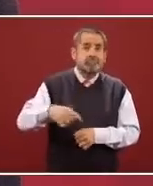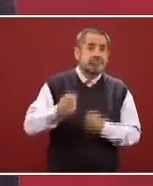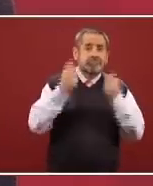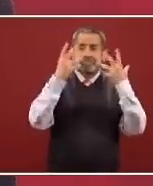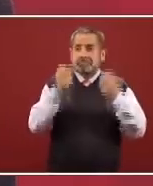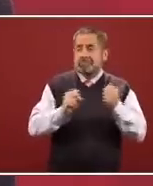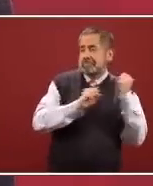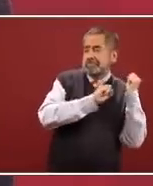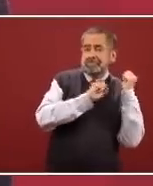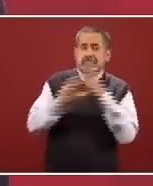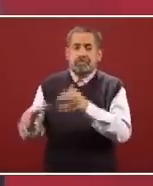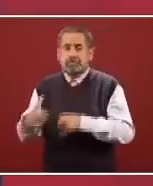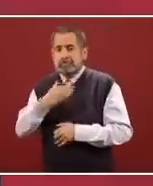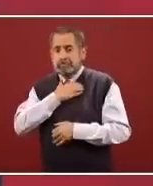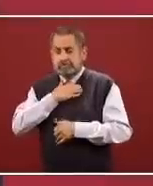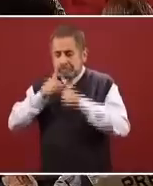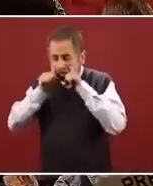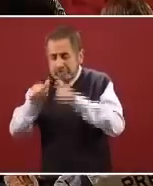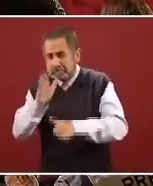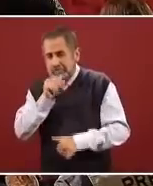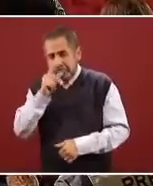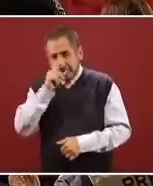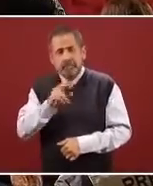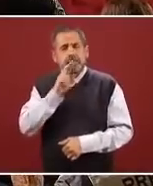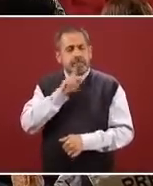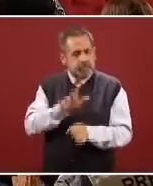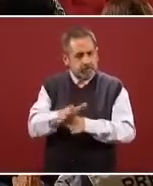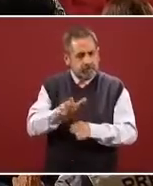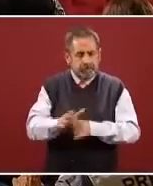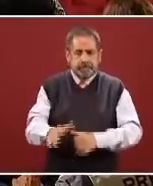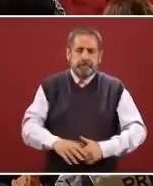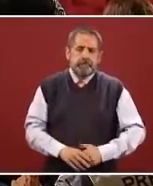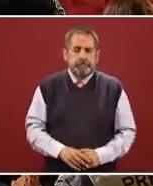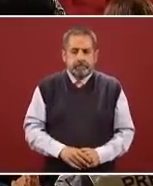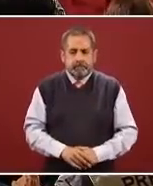ser atendidos por su condición de gravedad.